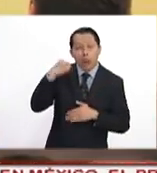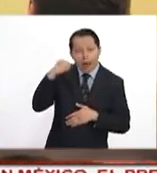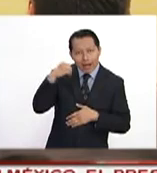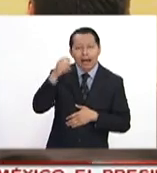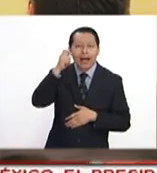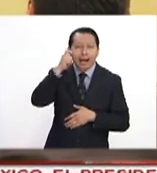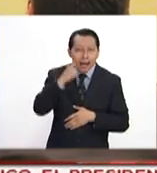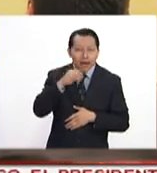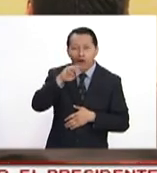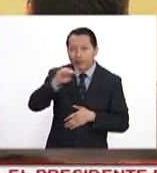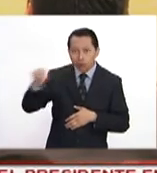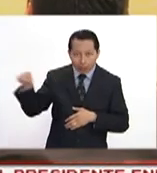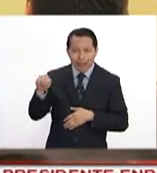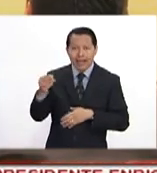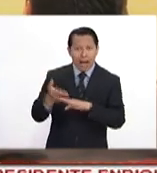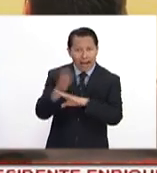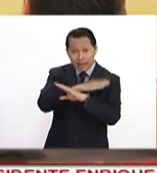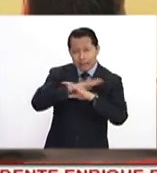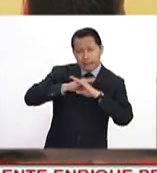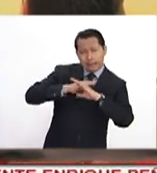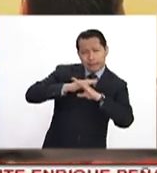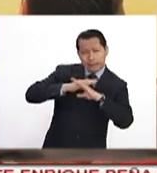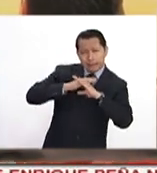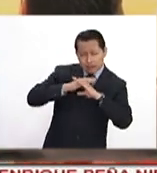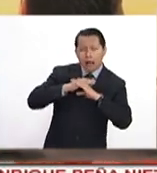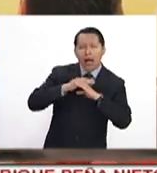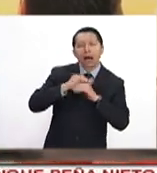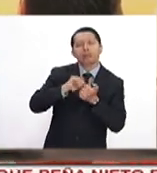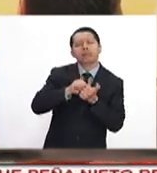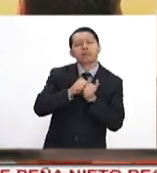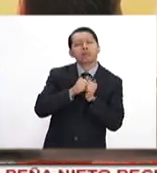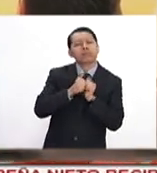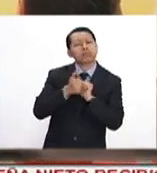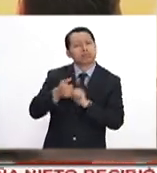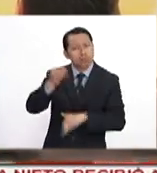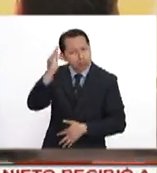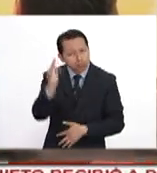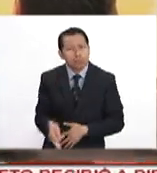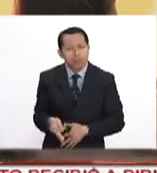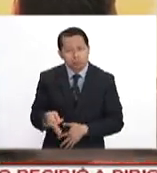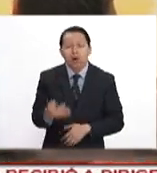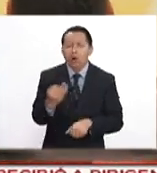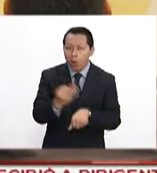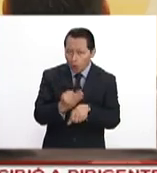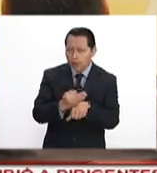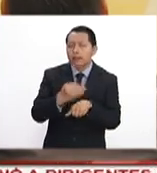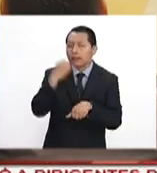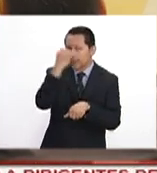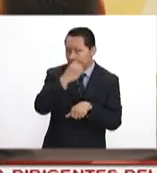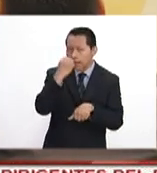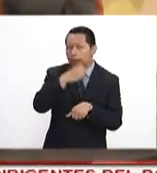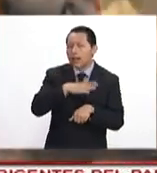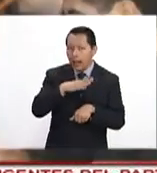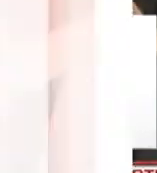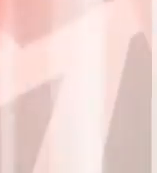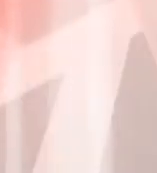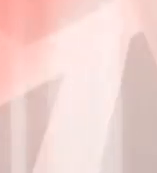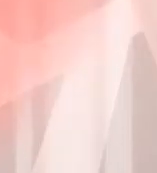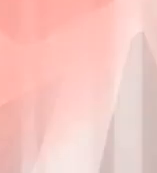y Michoacán, estados con resistencias fuertes, y hoy los docentes hacen su carrera a través del mérito.